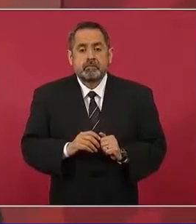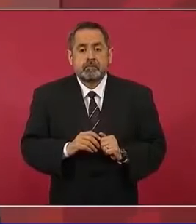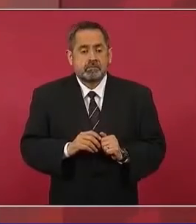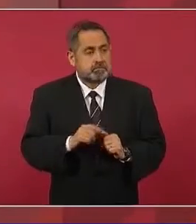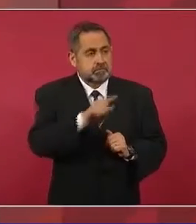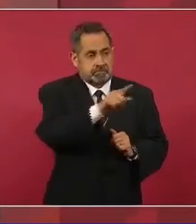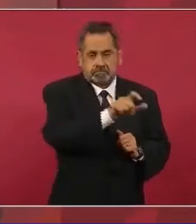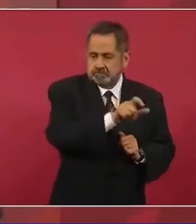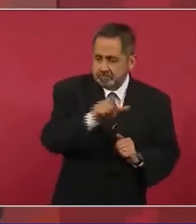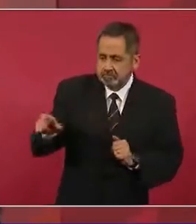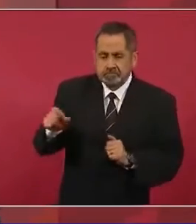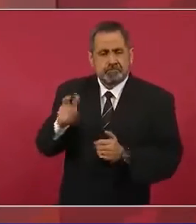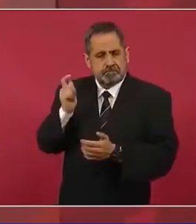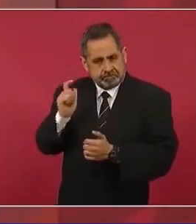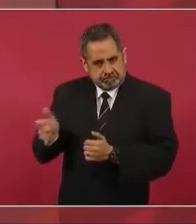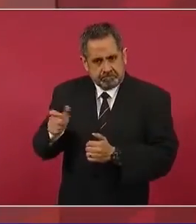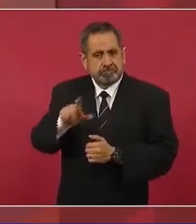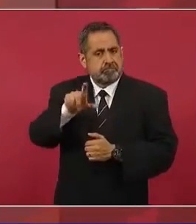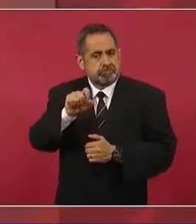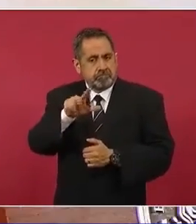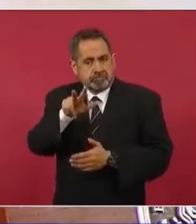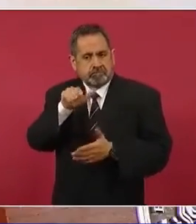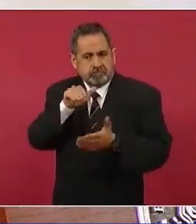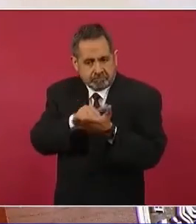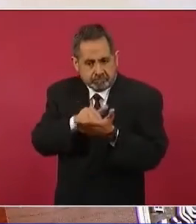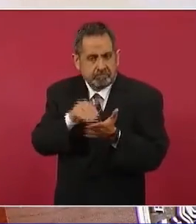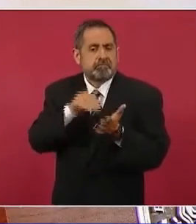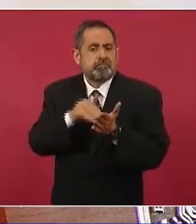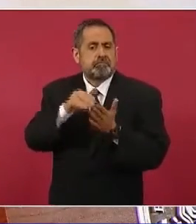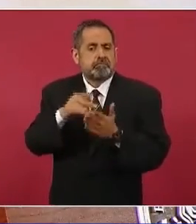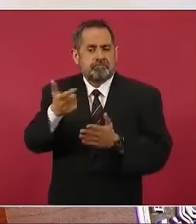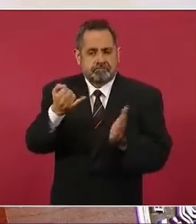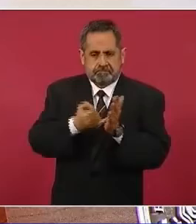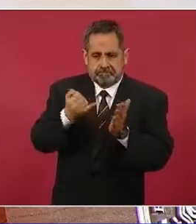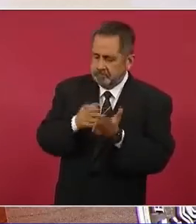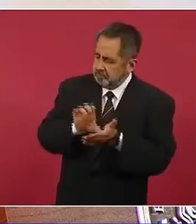y pago 28.000 millones de veces